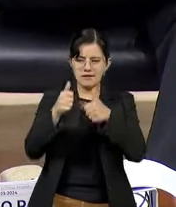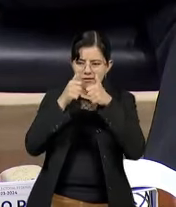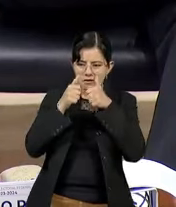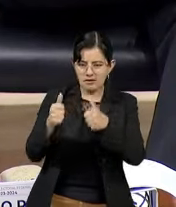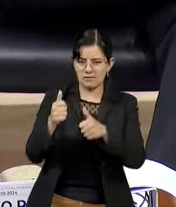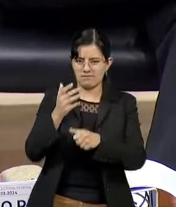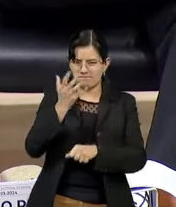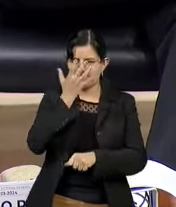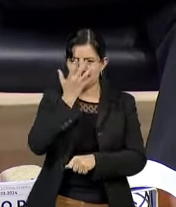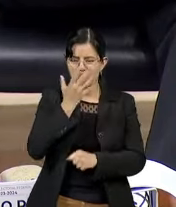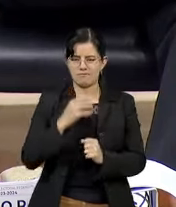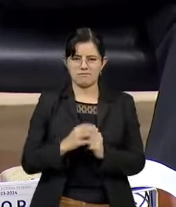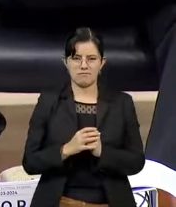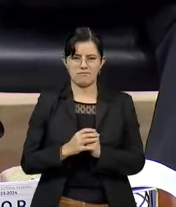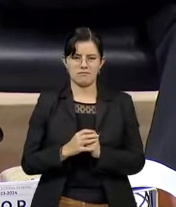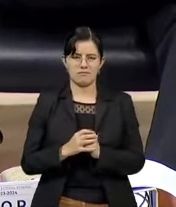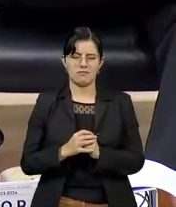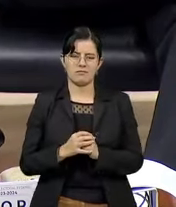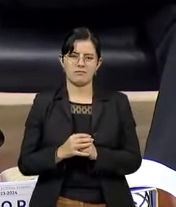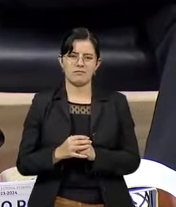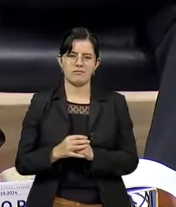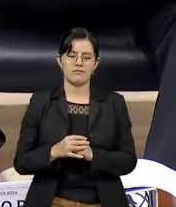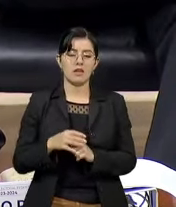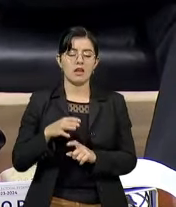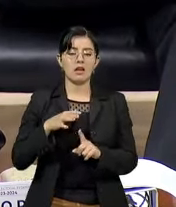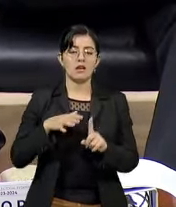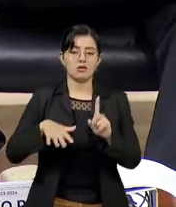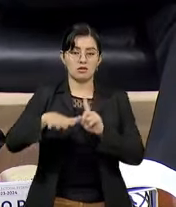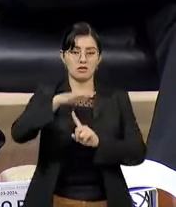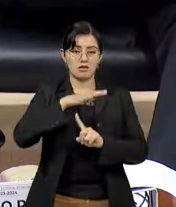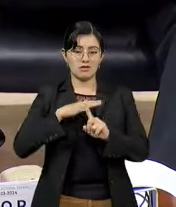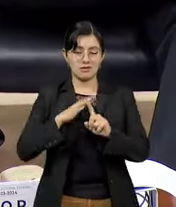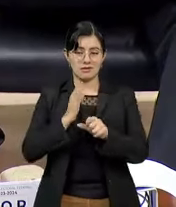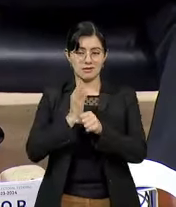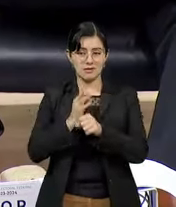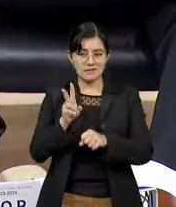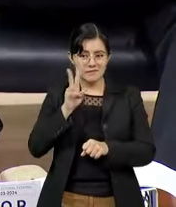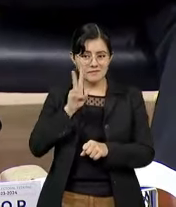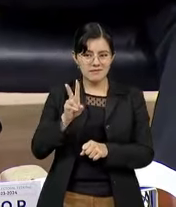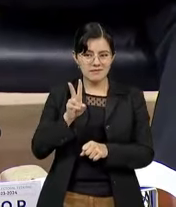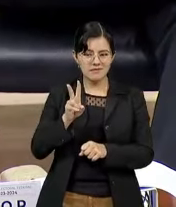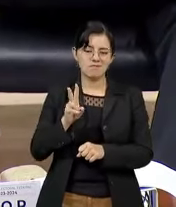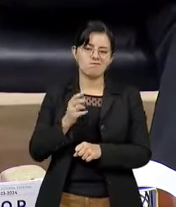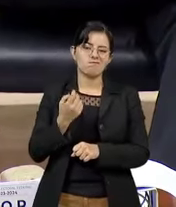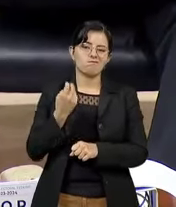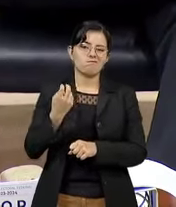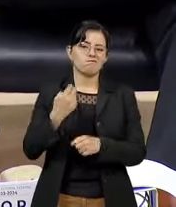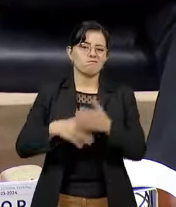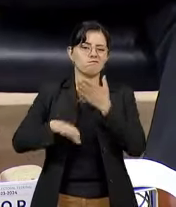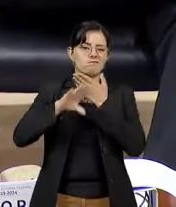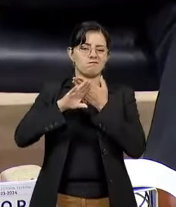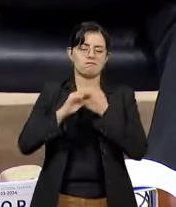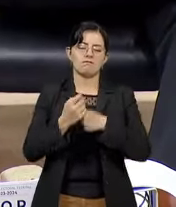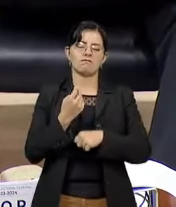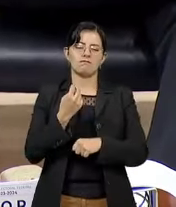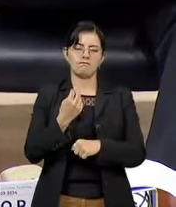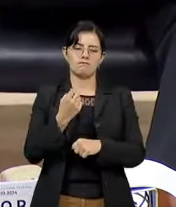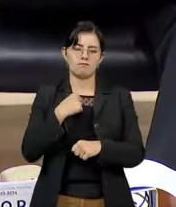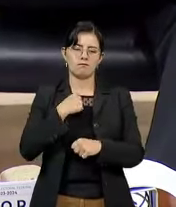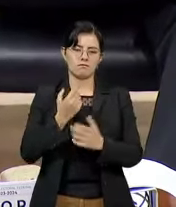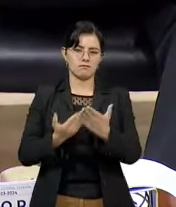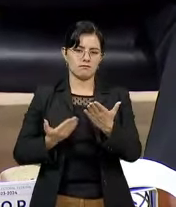seriedad en el contexto de que la situación nos ha llevado eso es lo que estoy